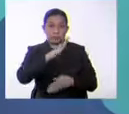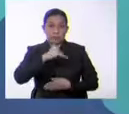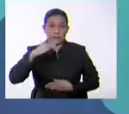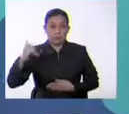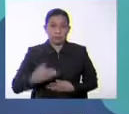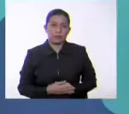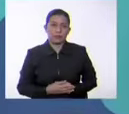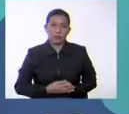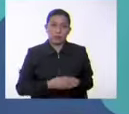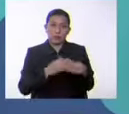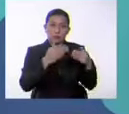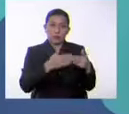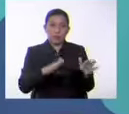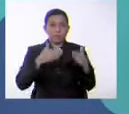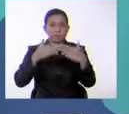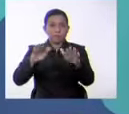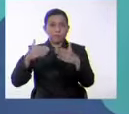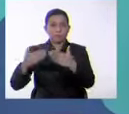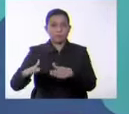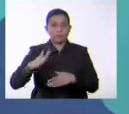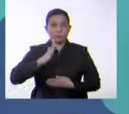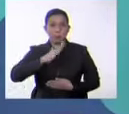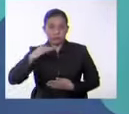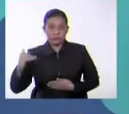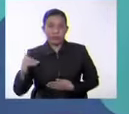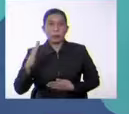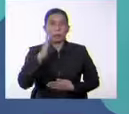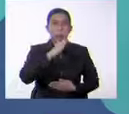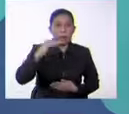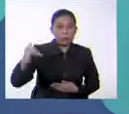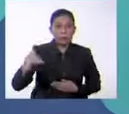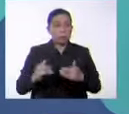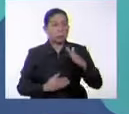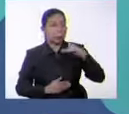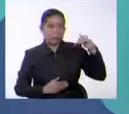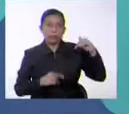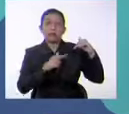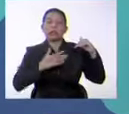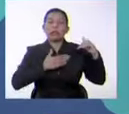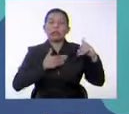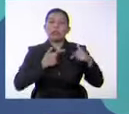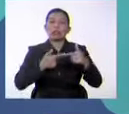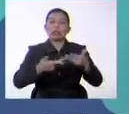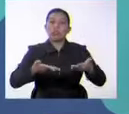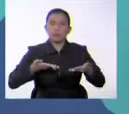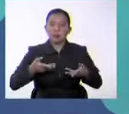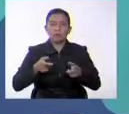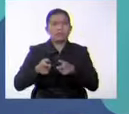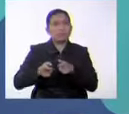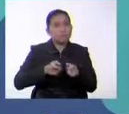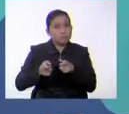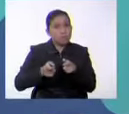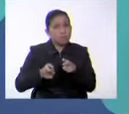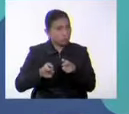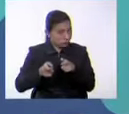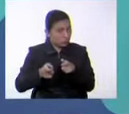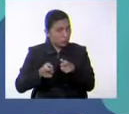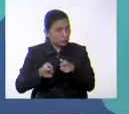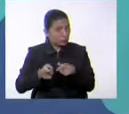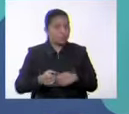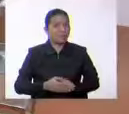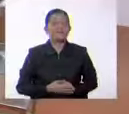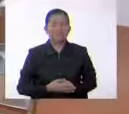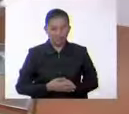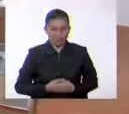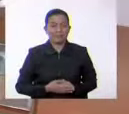país adopta estos derechos y los regula según también su contexto. Así